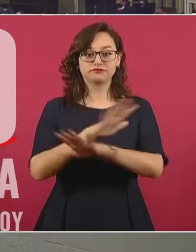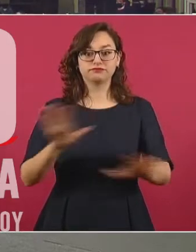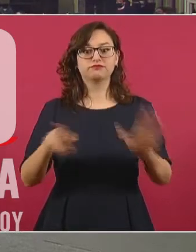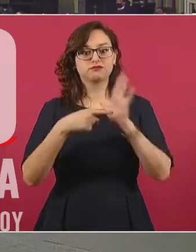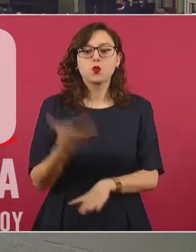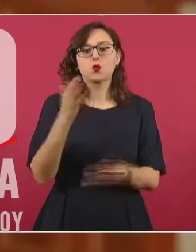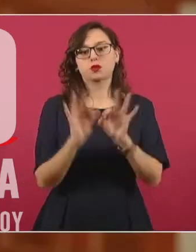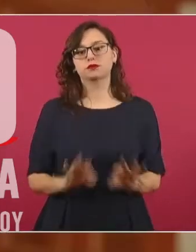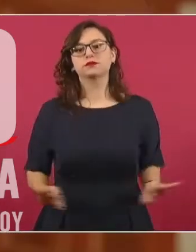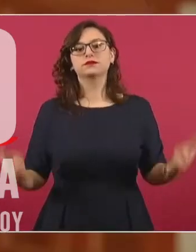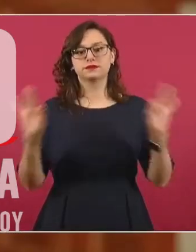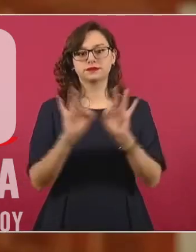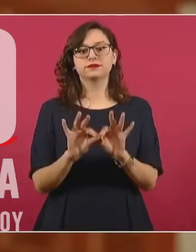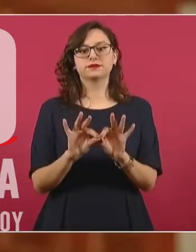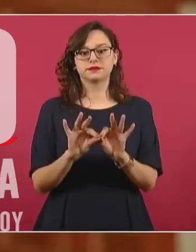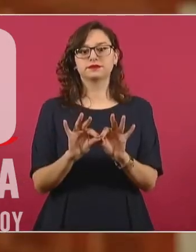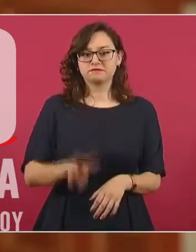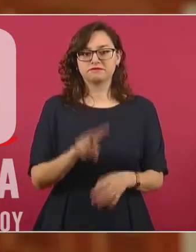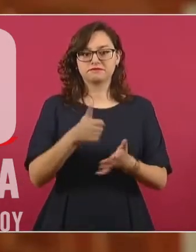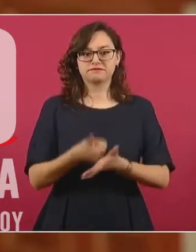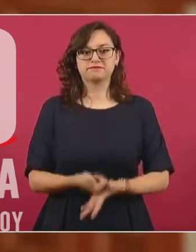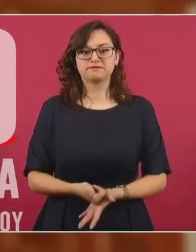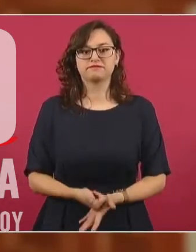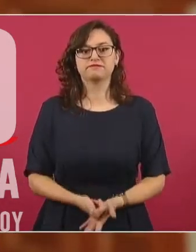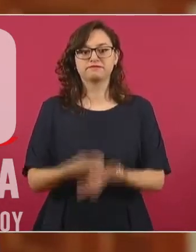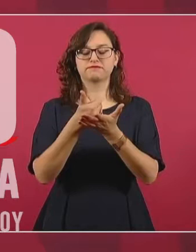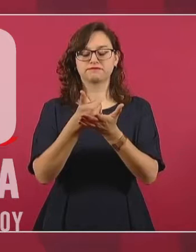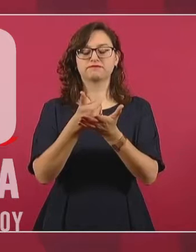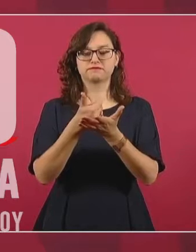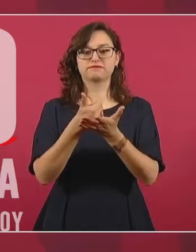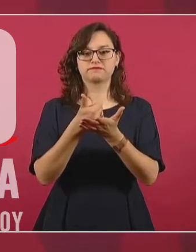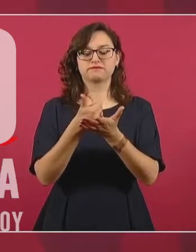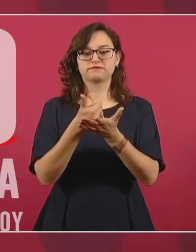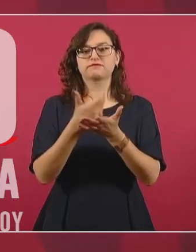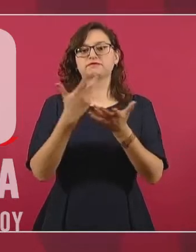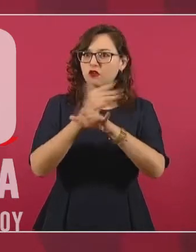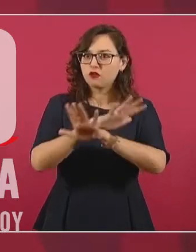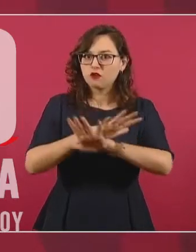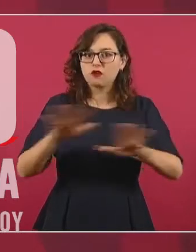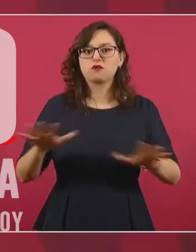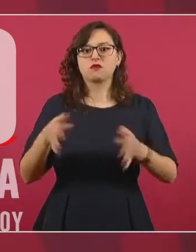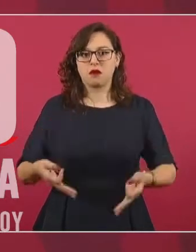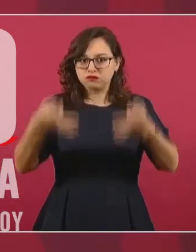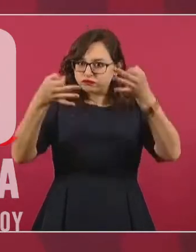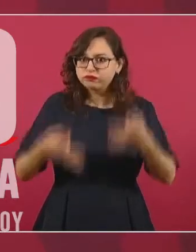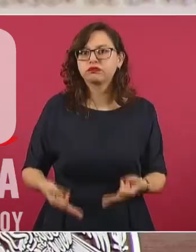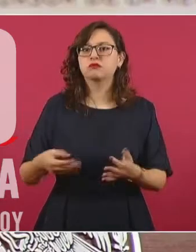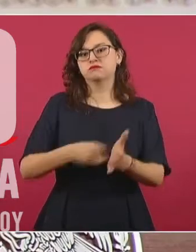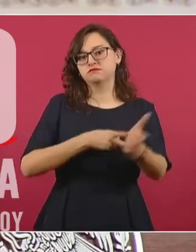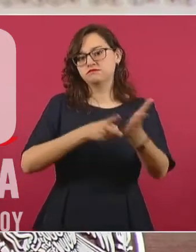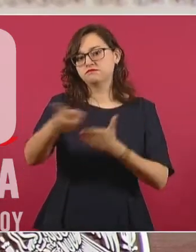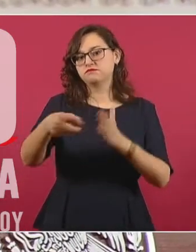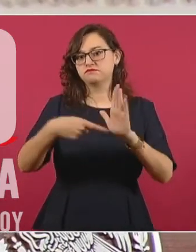este ejercicio porque ayuda a que se garantice el derecho a la información y a